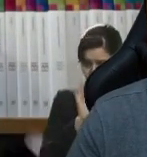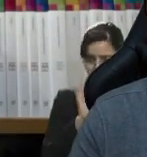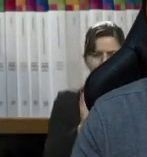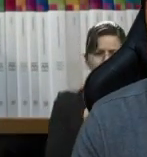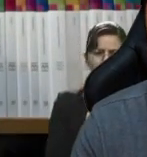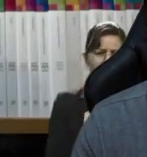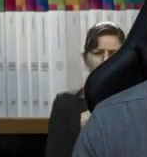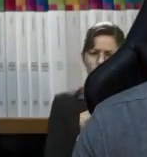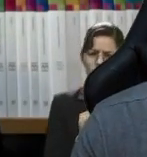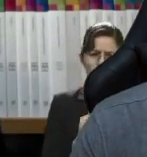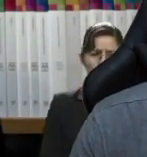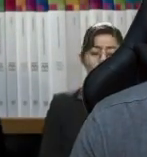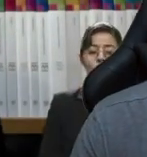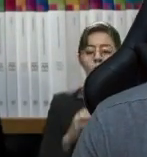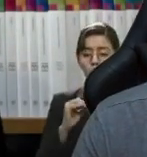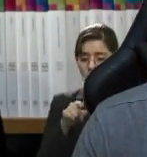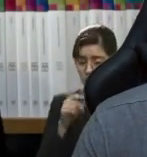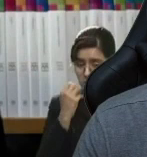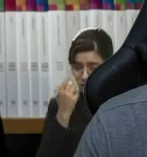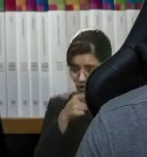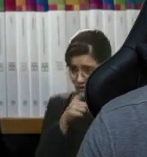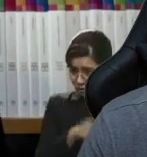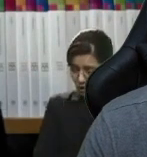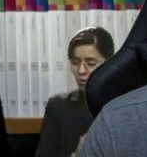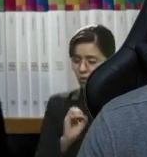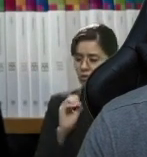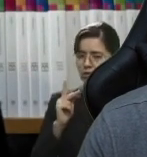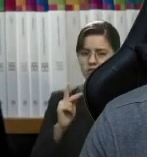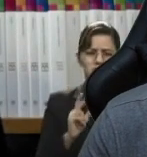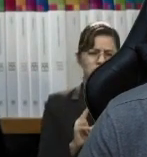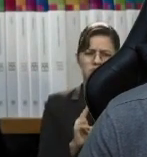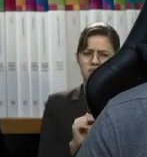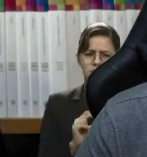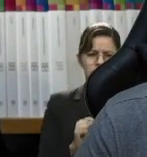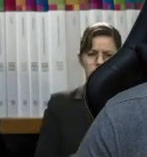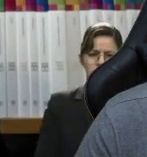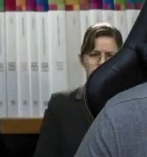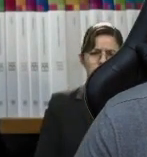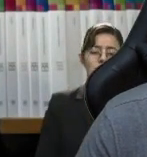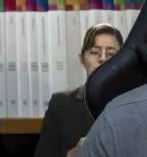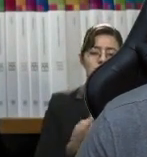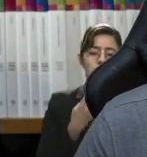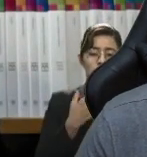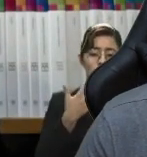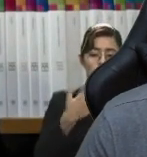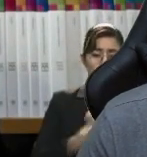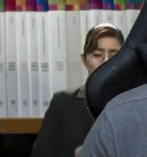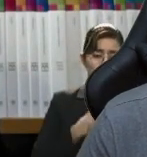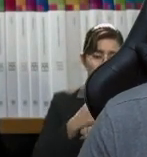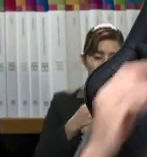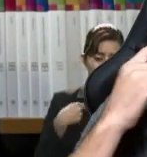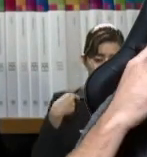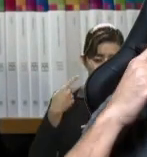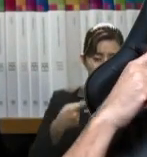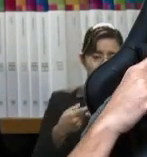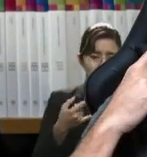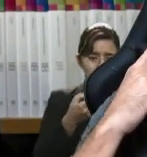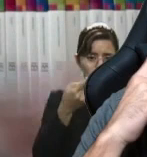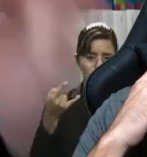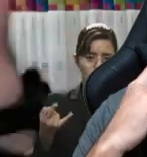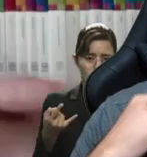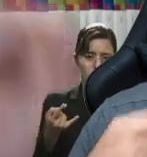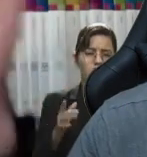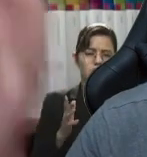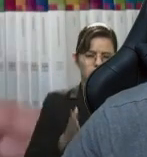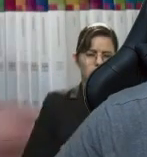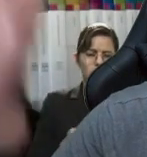designar a quienes ustedes no quieren y lo que ha pasado en los últimos ocho años de historia ya lo reconstruyó el consejero murayama es